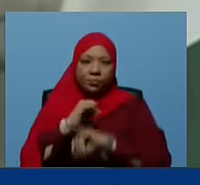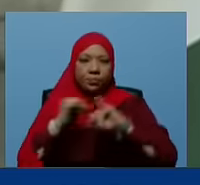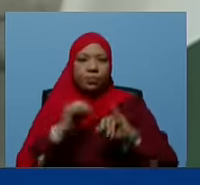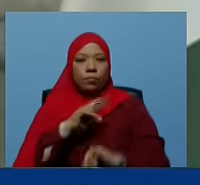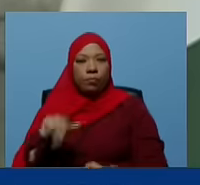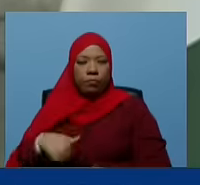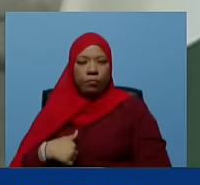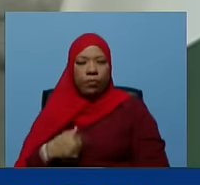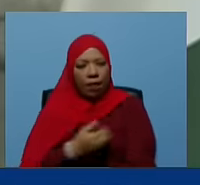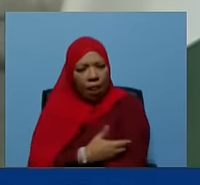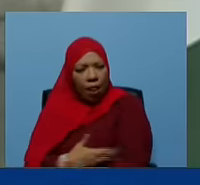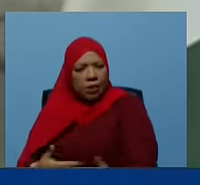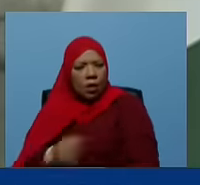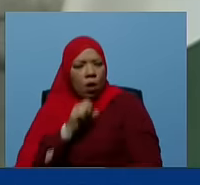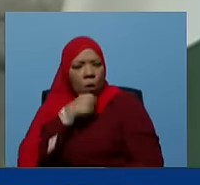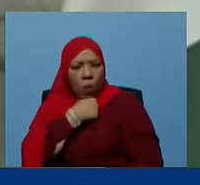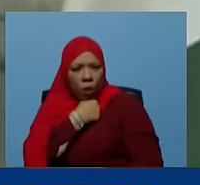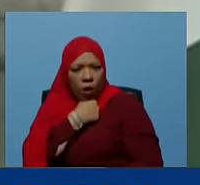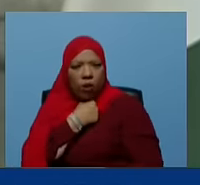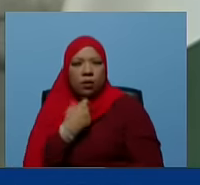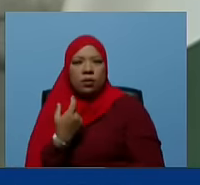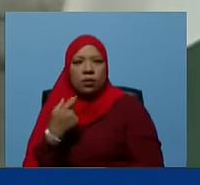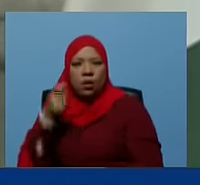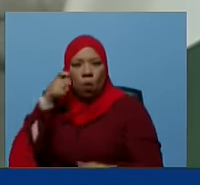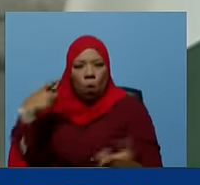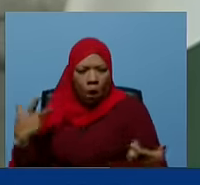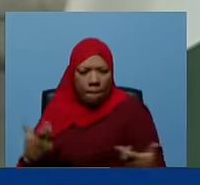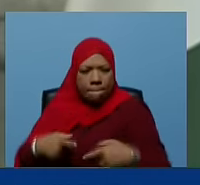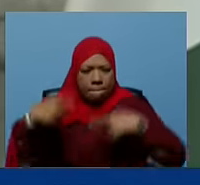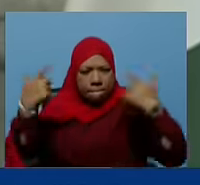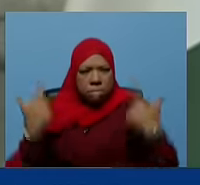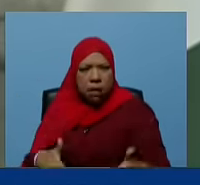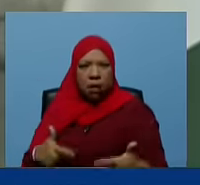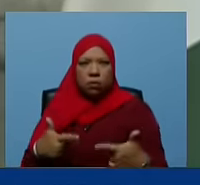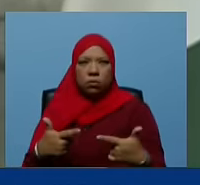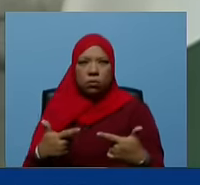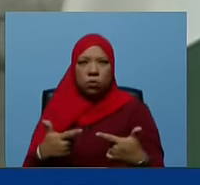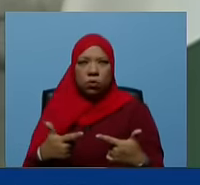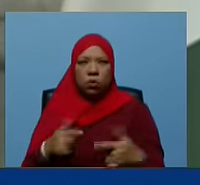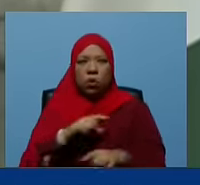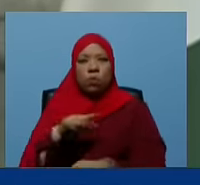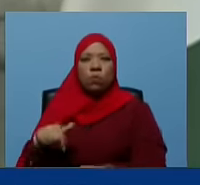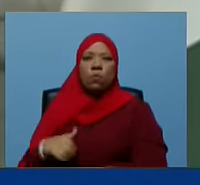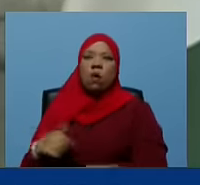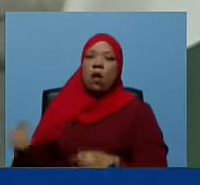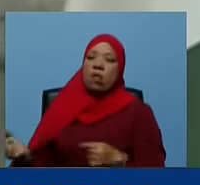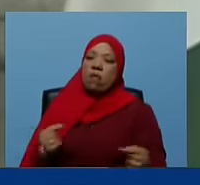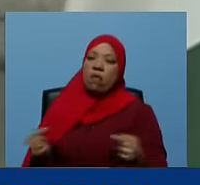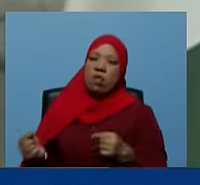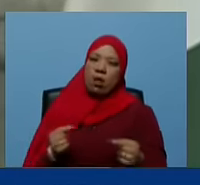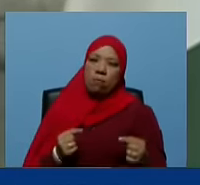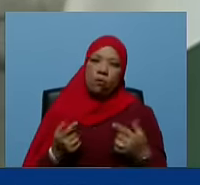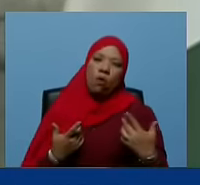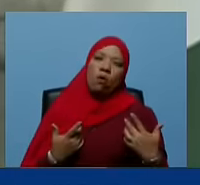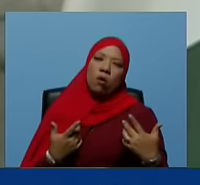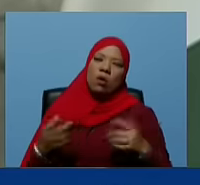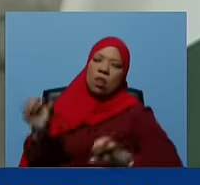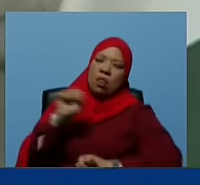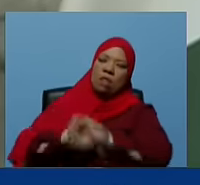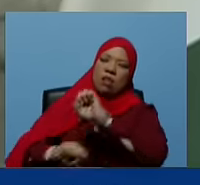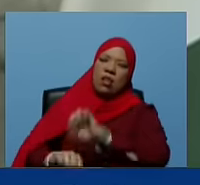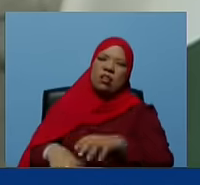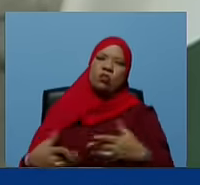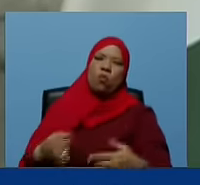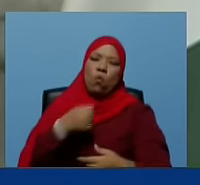La sangre de nuestros abuelos se derramó en los campos de batalla para que nosotros defendamos esa sangre,